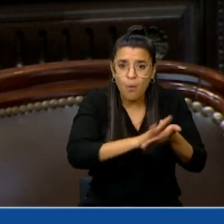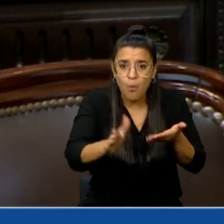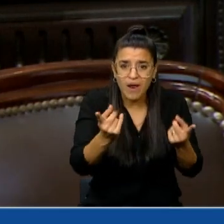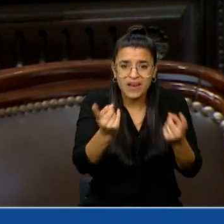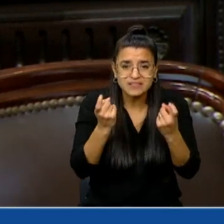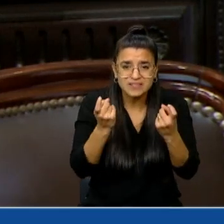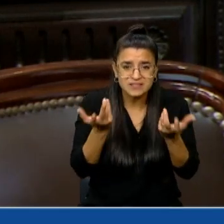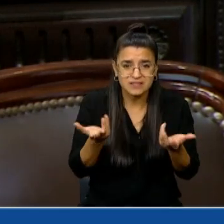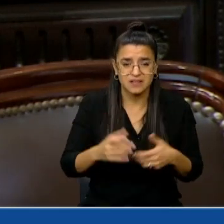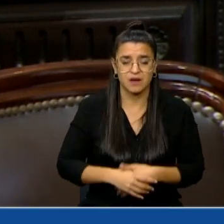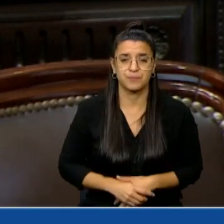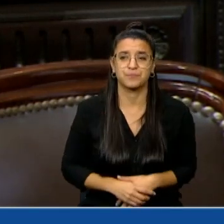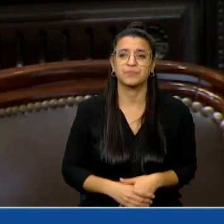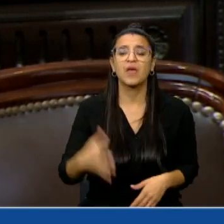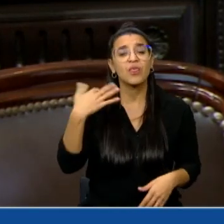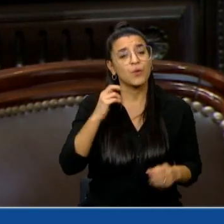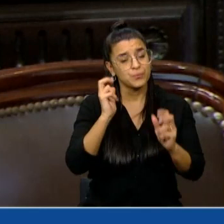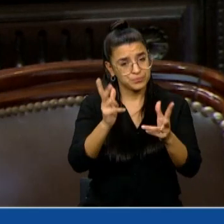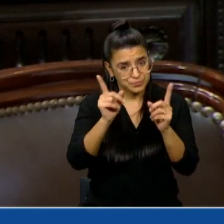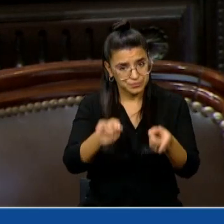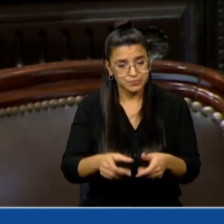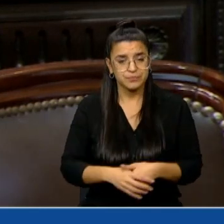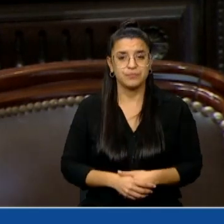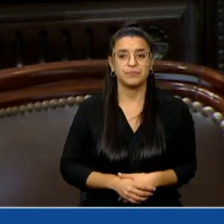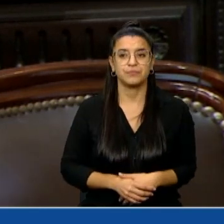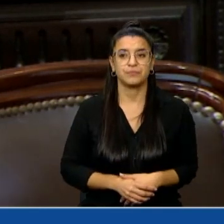saneamiento. Les tengo que decir que